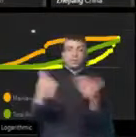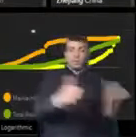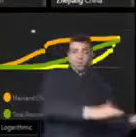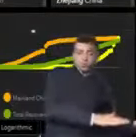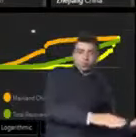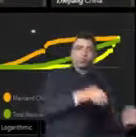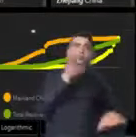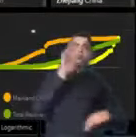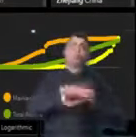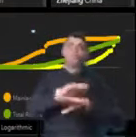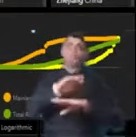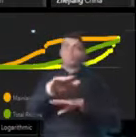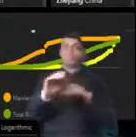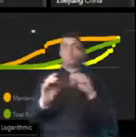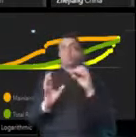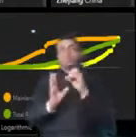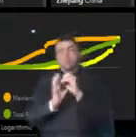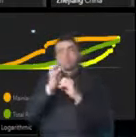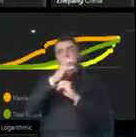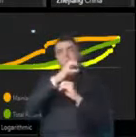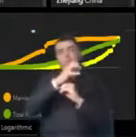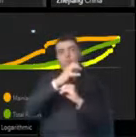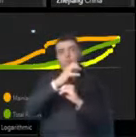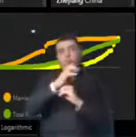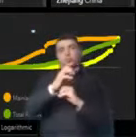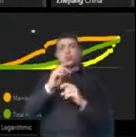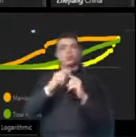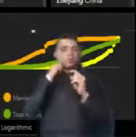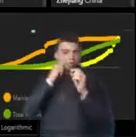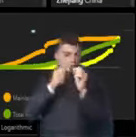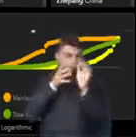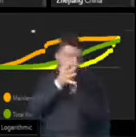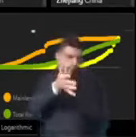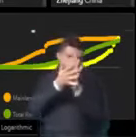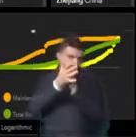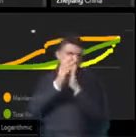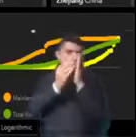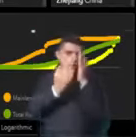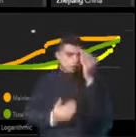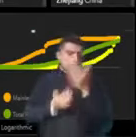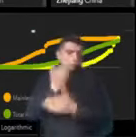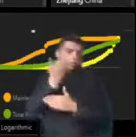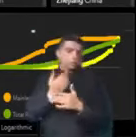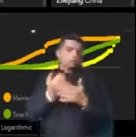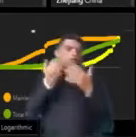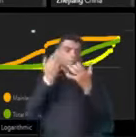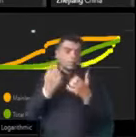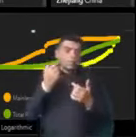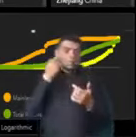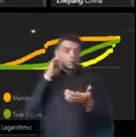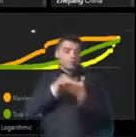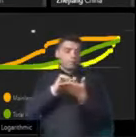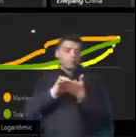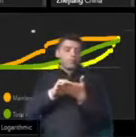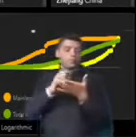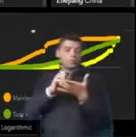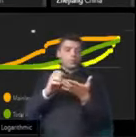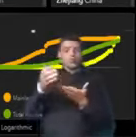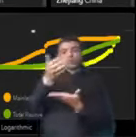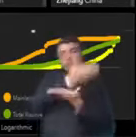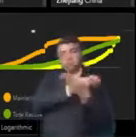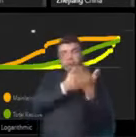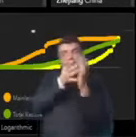virus. Pero eso es una información más actualizada que les quiero compartir, que no sé si alcanzan a ver ahí, se tomó